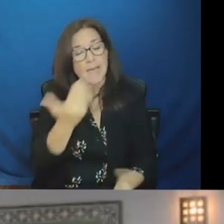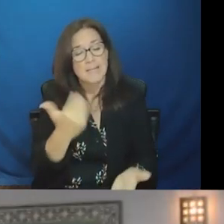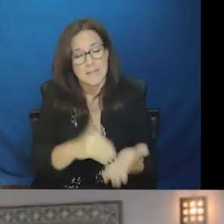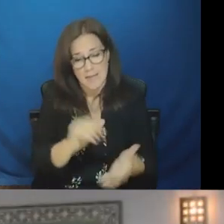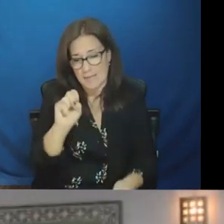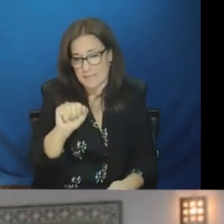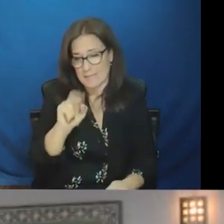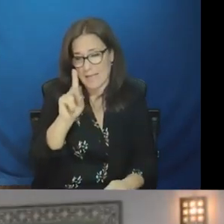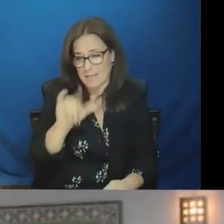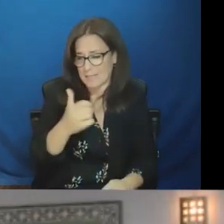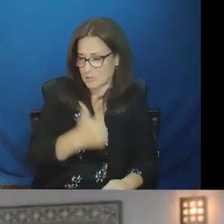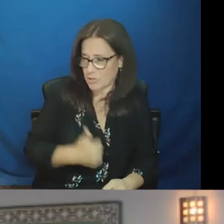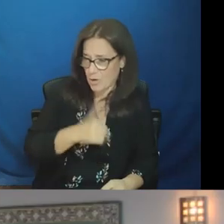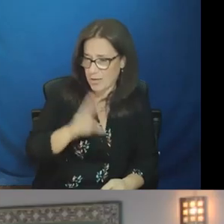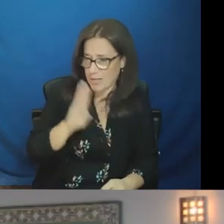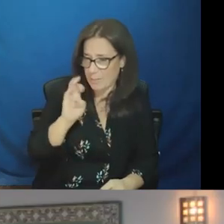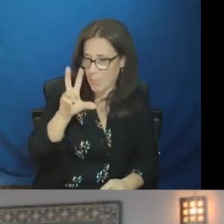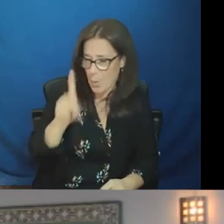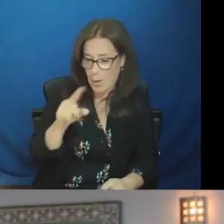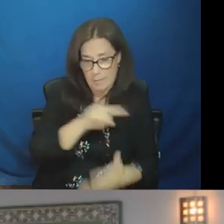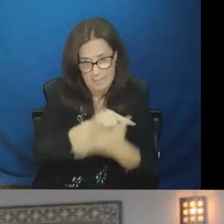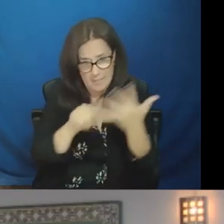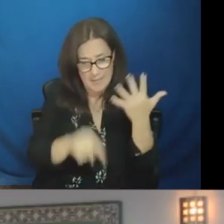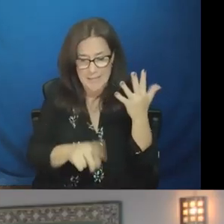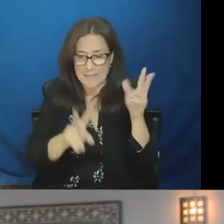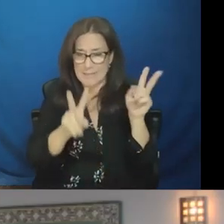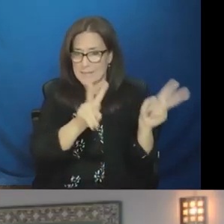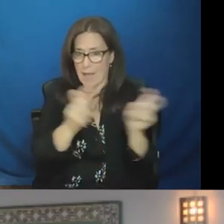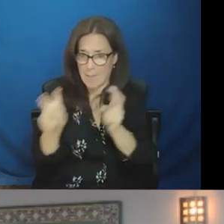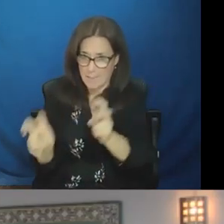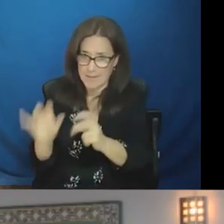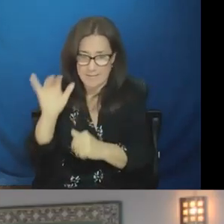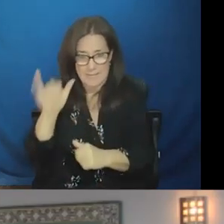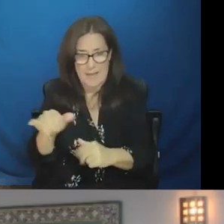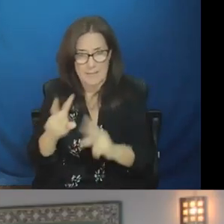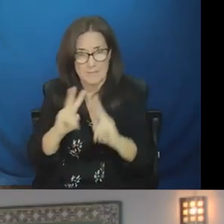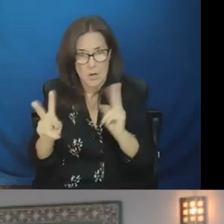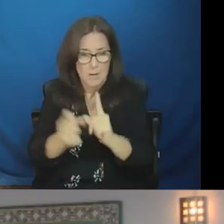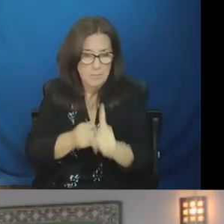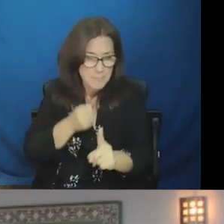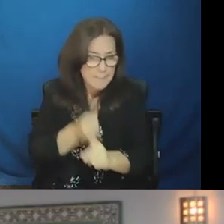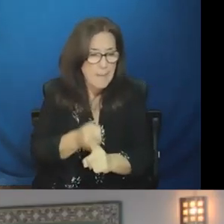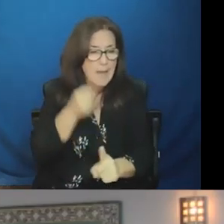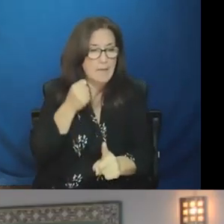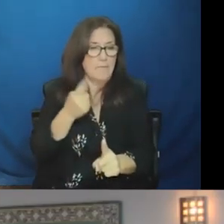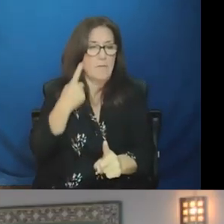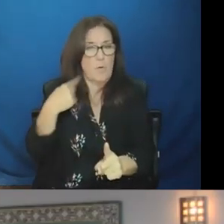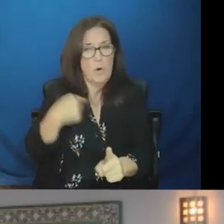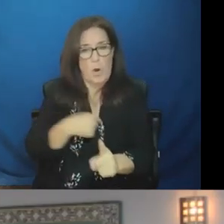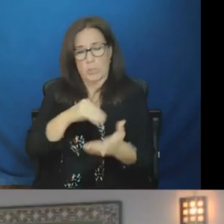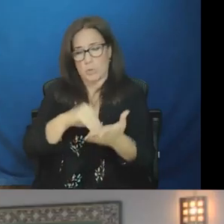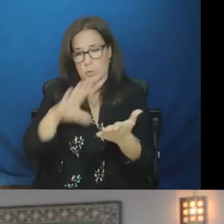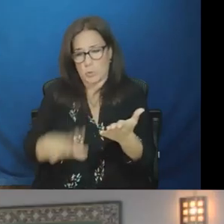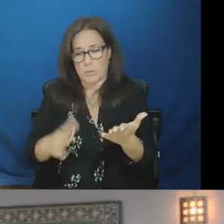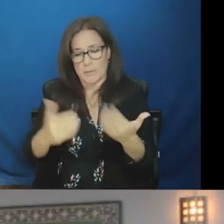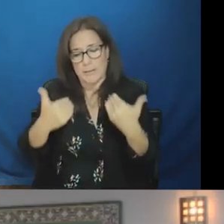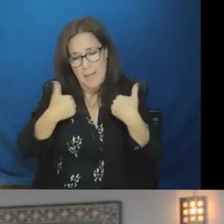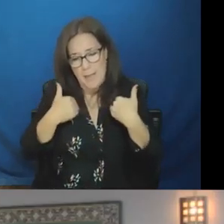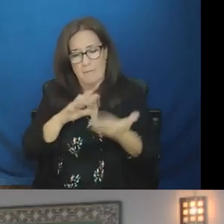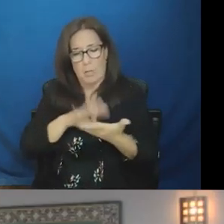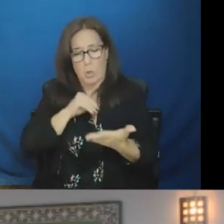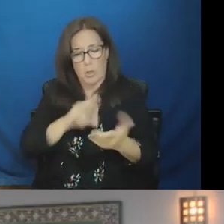webb sí muchas gracias ascendida pues estos temas esta noche